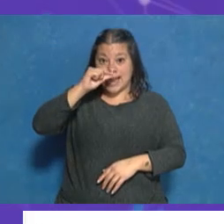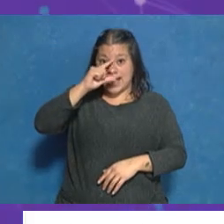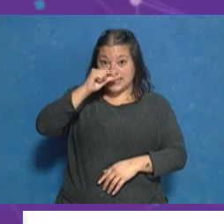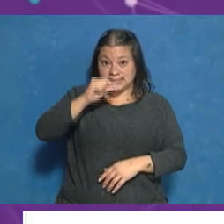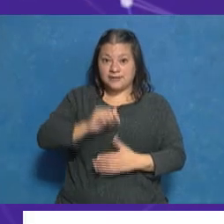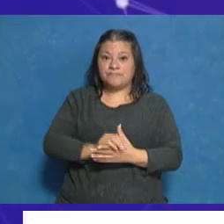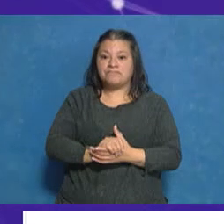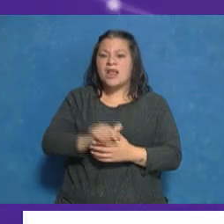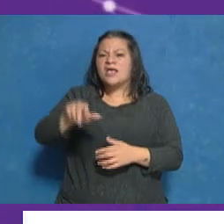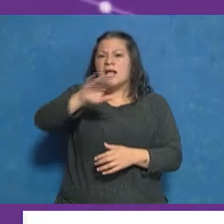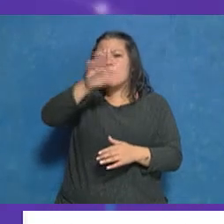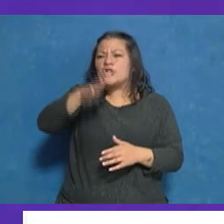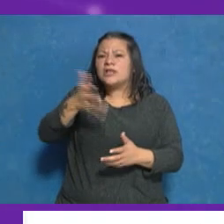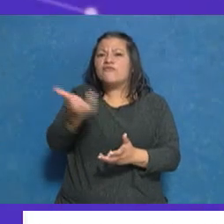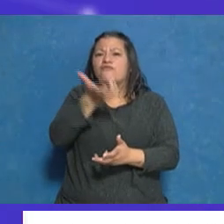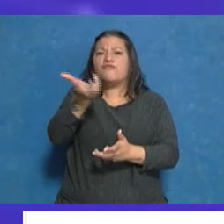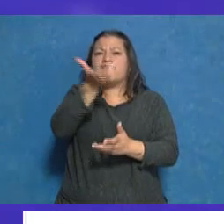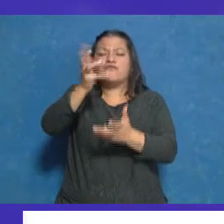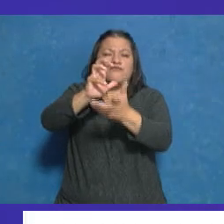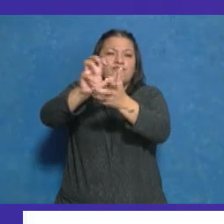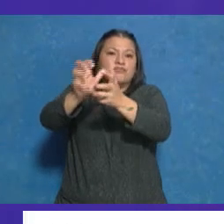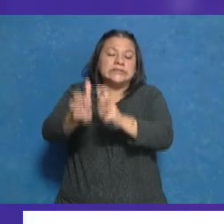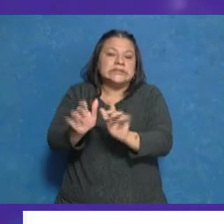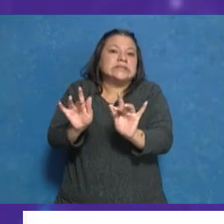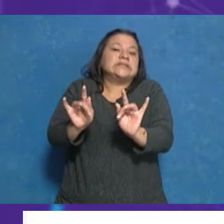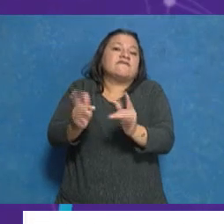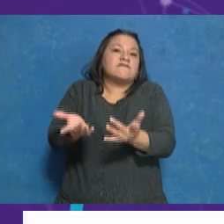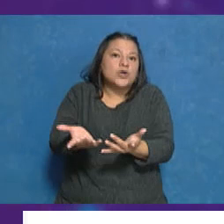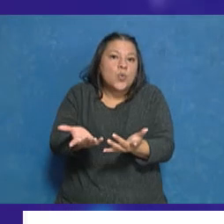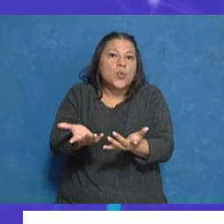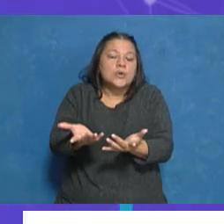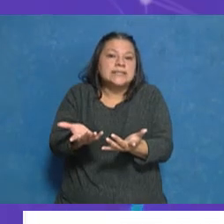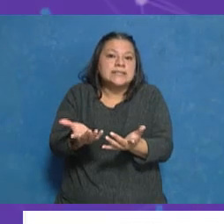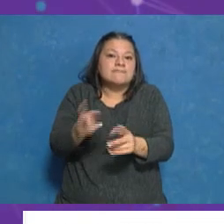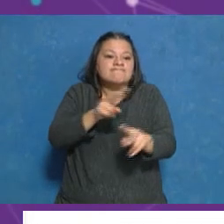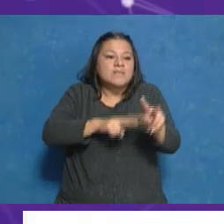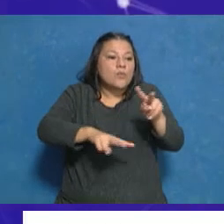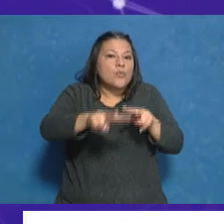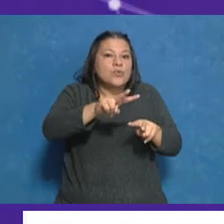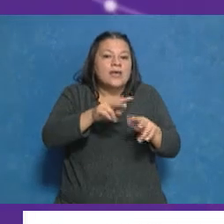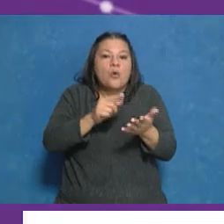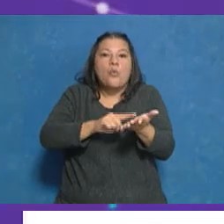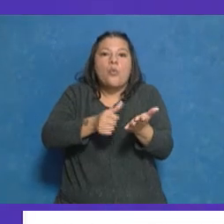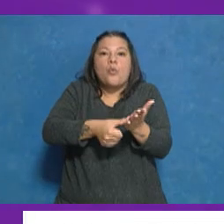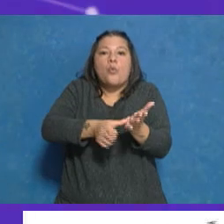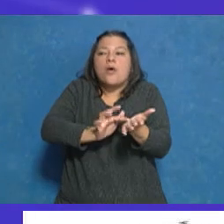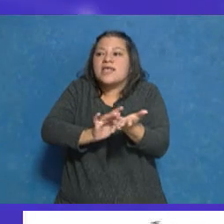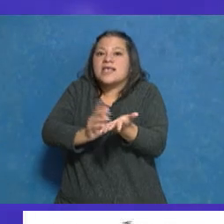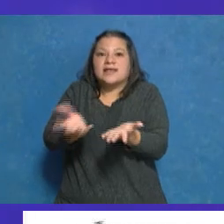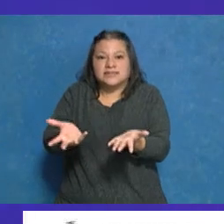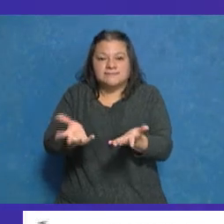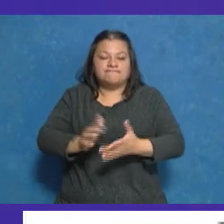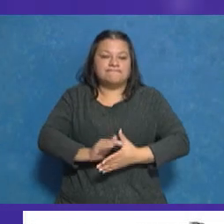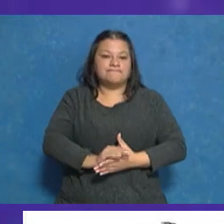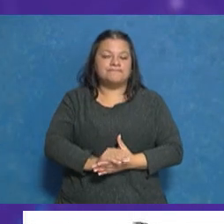encontraba incendiada. Por lo tanto, esto también dificulta al menos eso, ¿no?, que es la búsqueda de huellas dactilares en el vehículo.